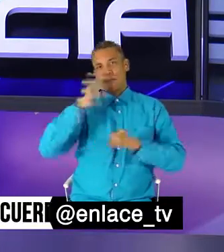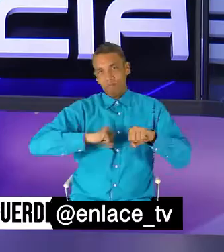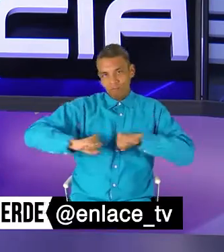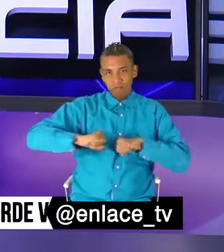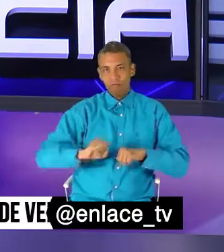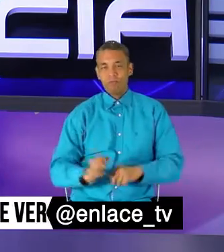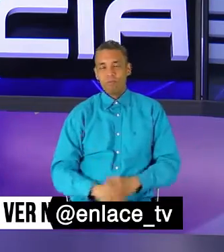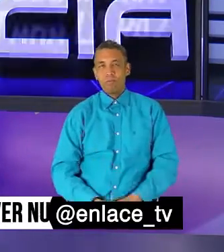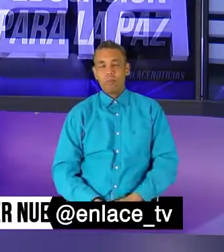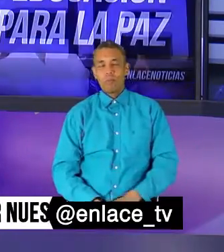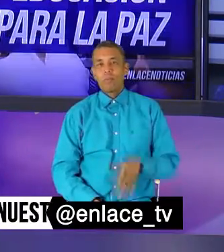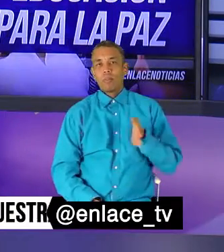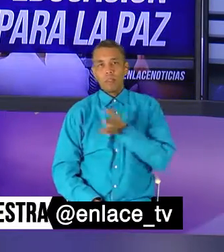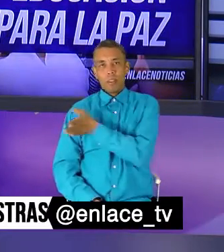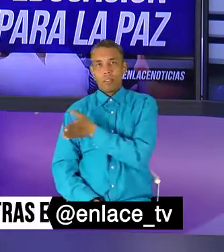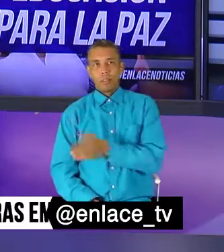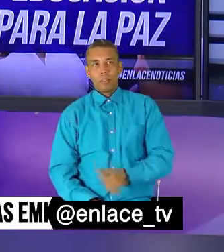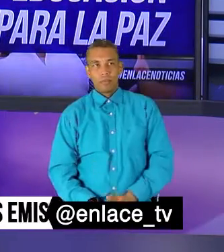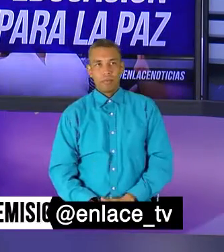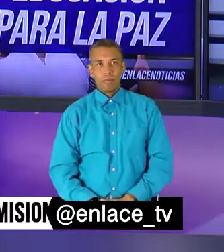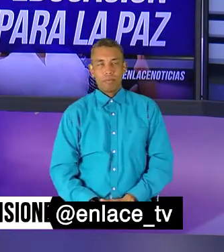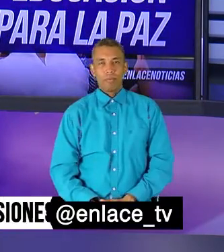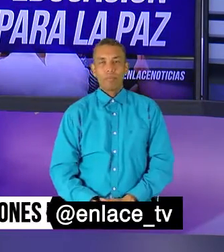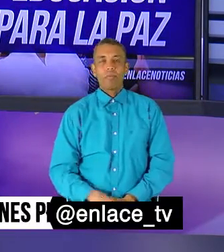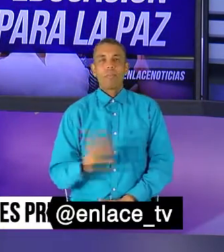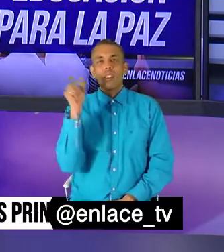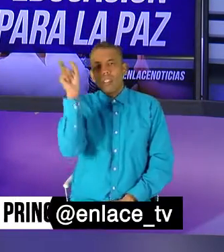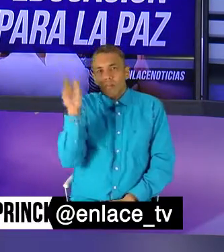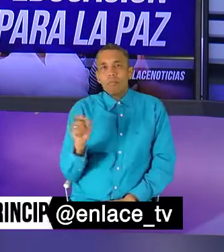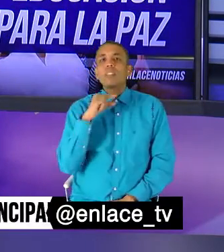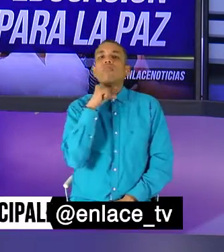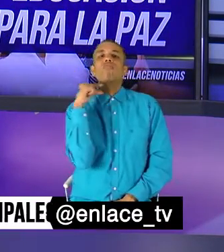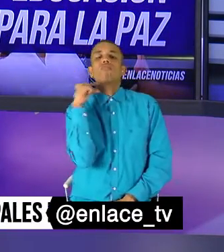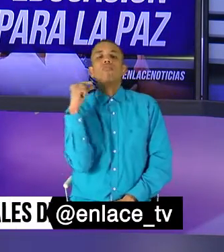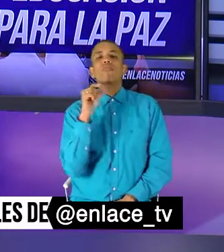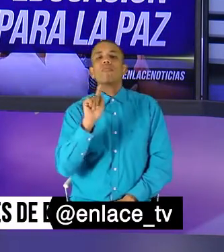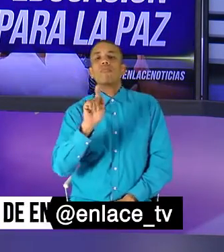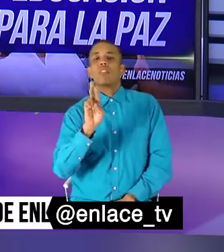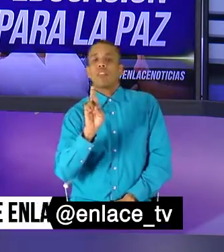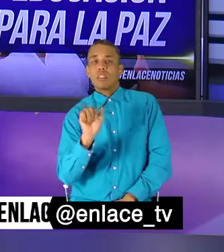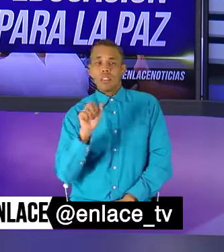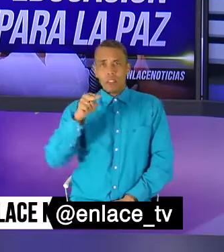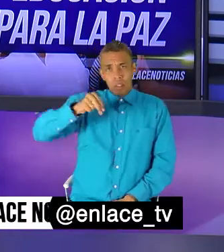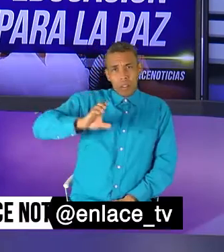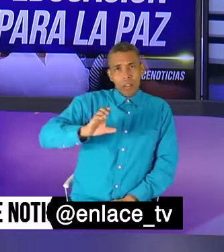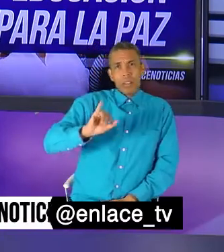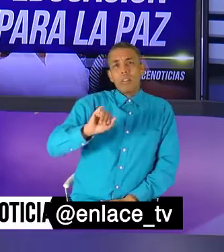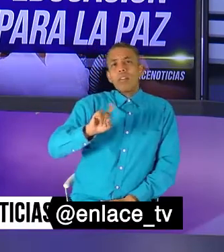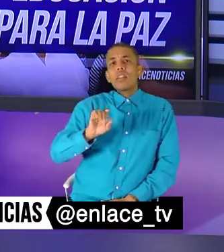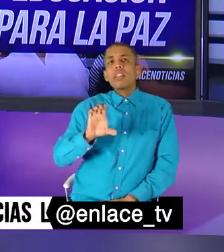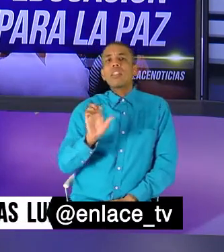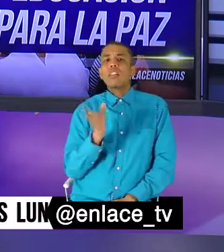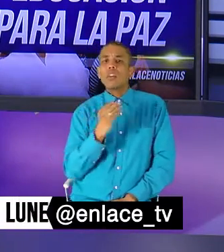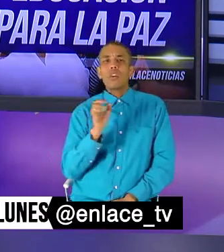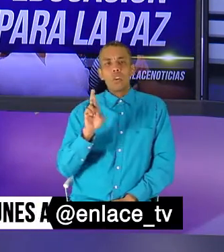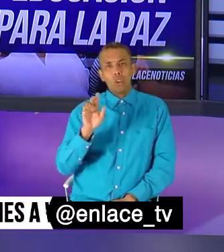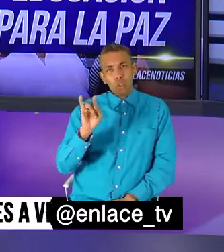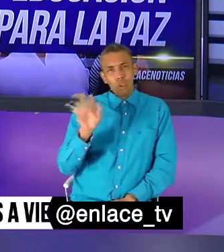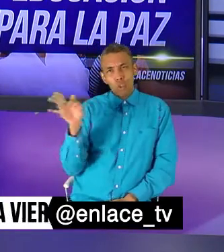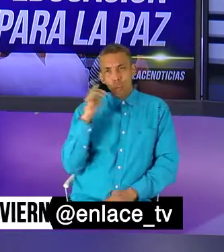Se cumplió con participación del sacerdote jesuita Francisco de Rux el seminario pedagógico que se realizó en la Escuela